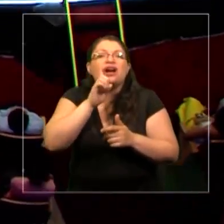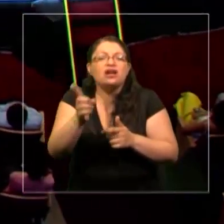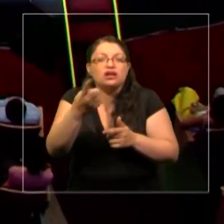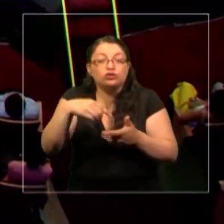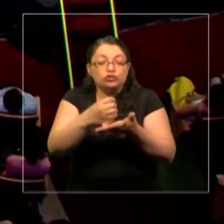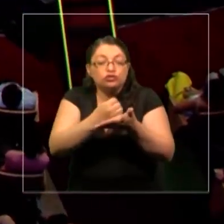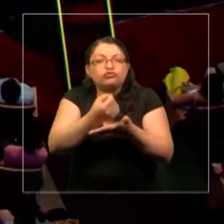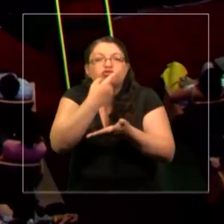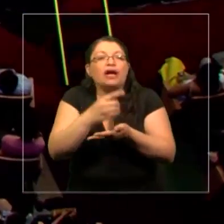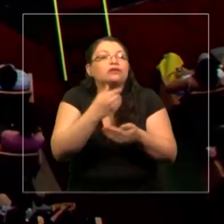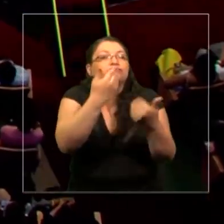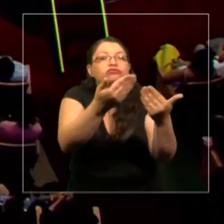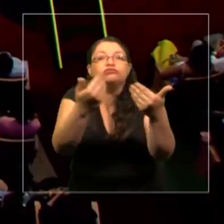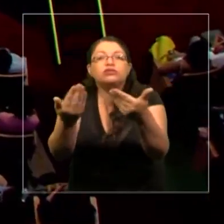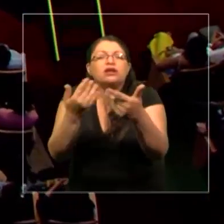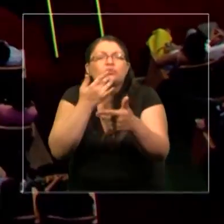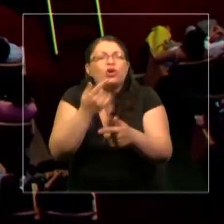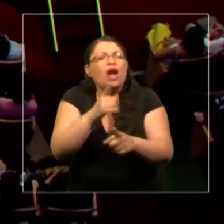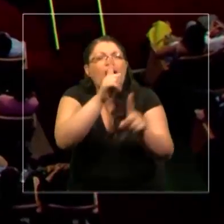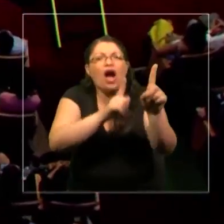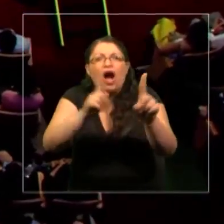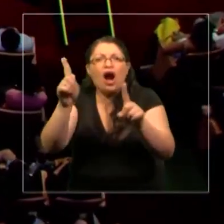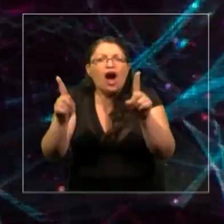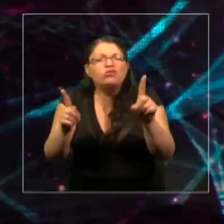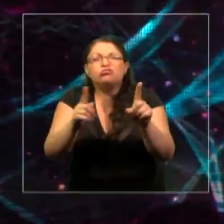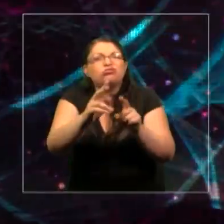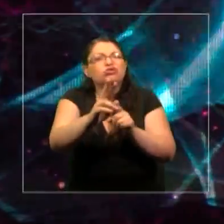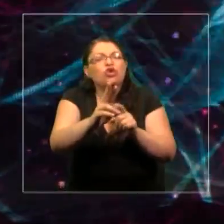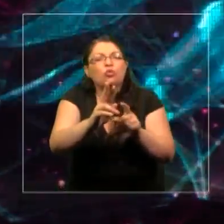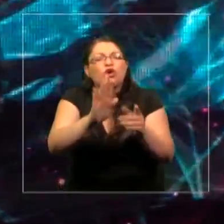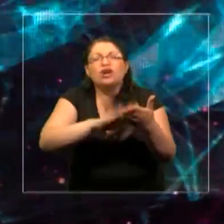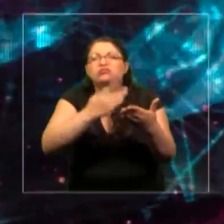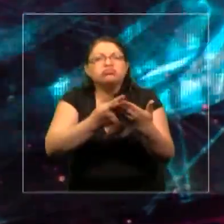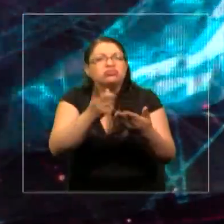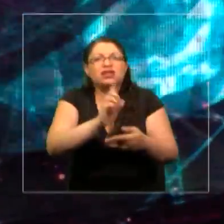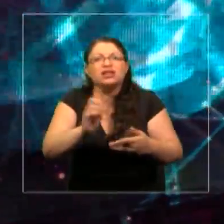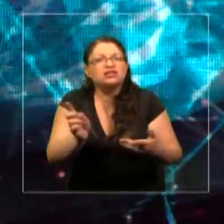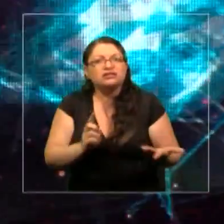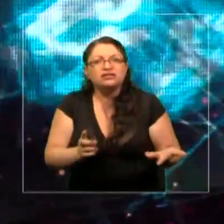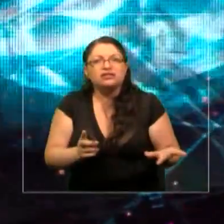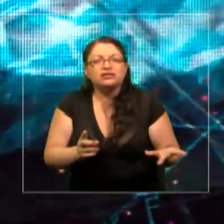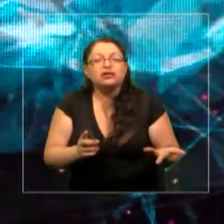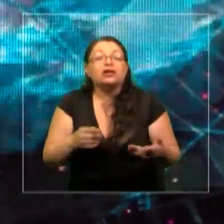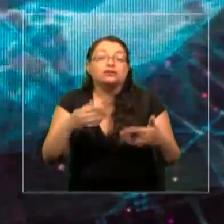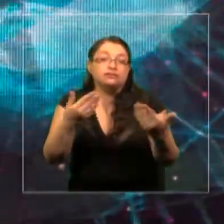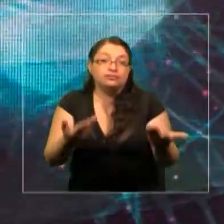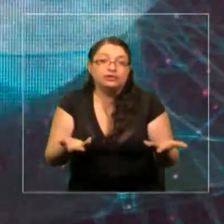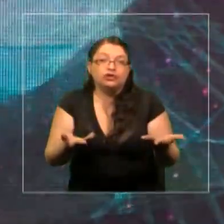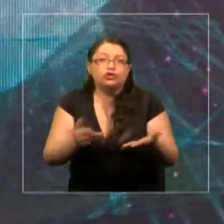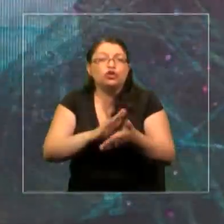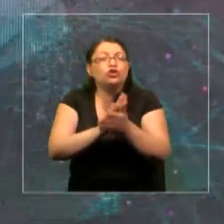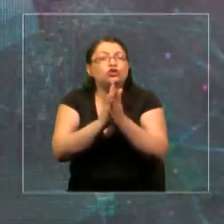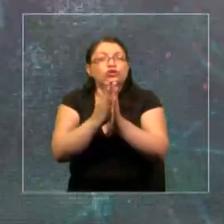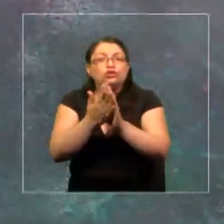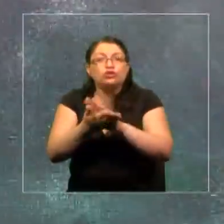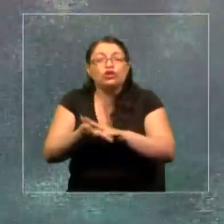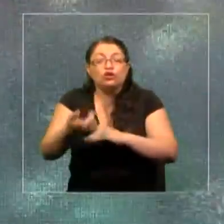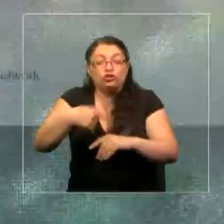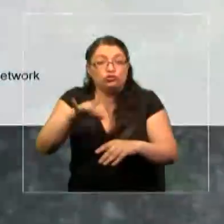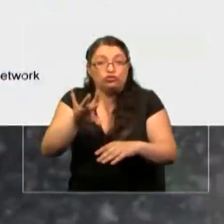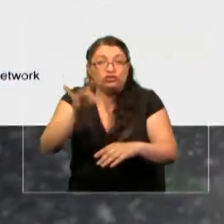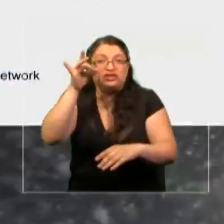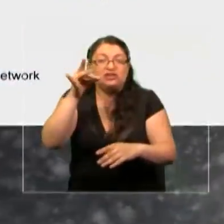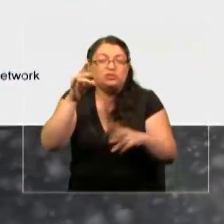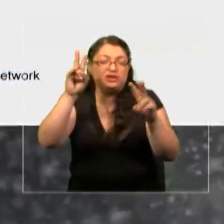y por qué algunos individuos no responden a esta terapia. Y de hecho, todas nuestras tomas de decisiones